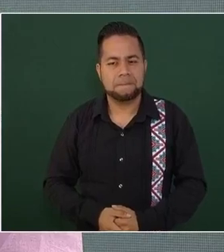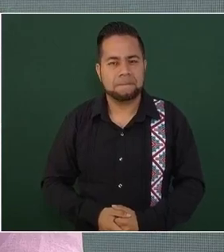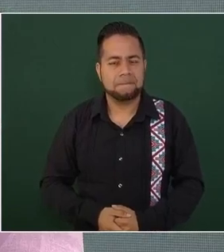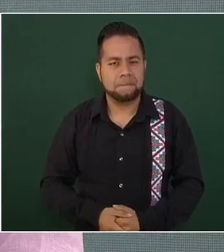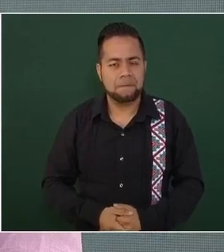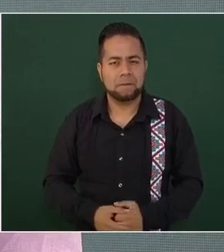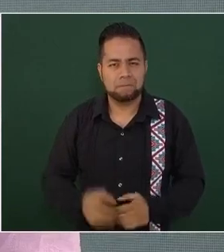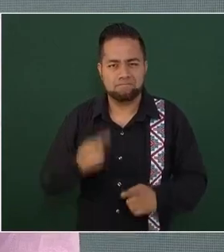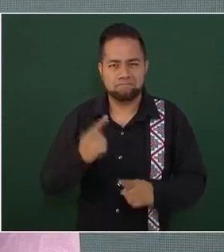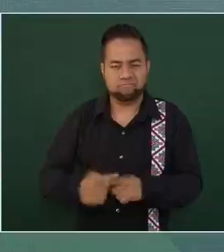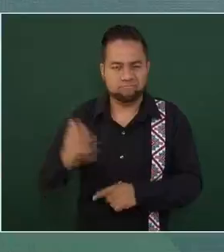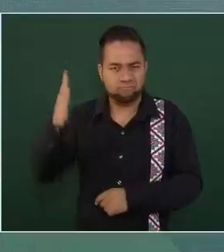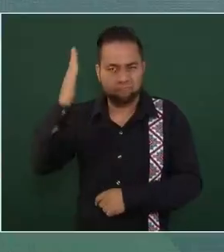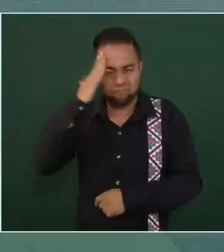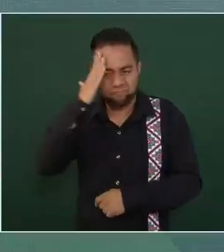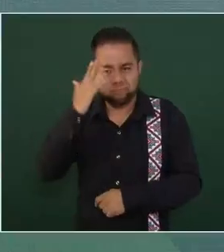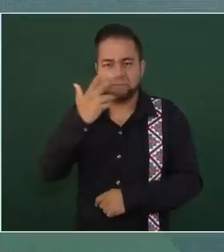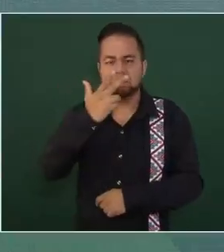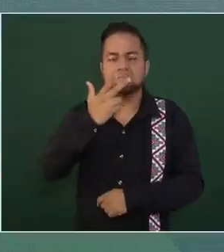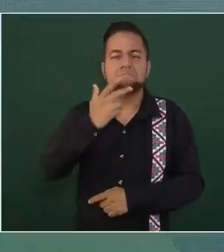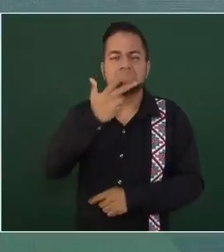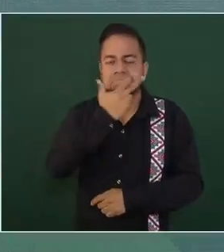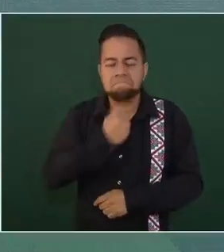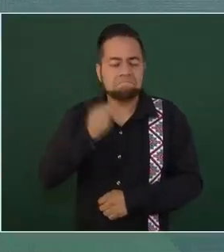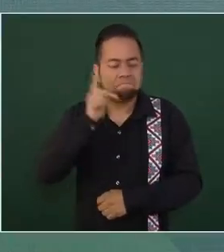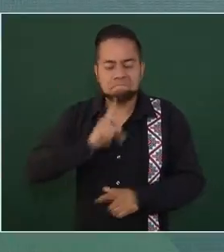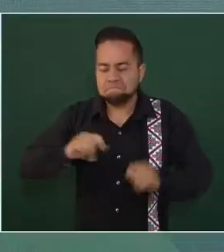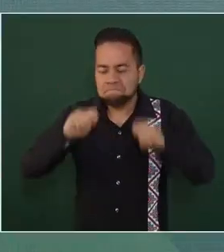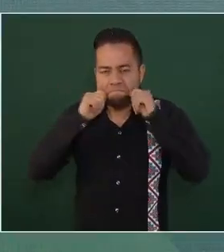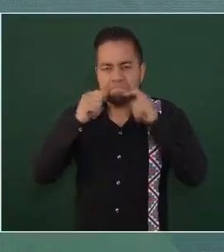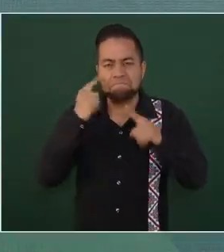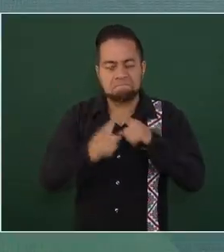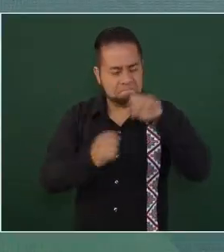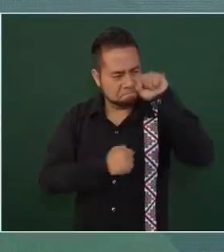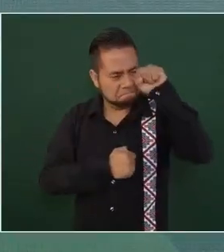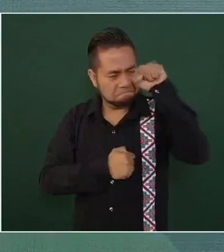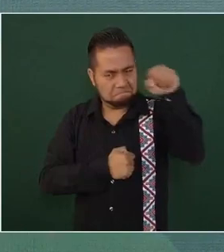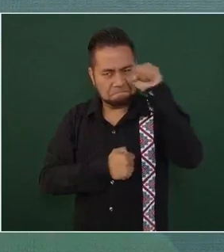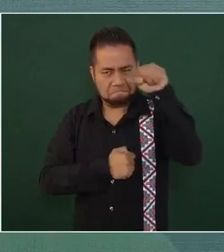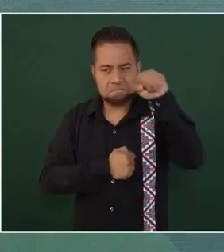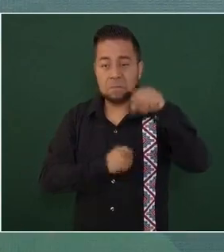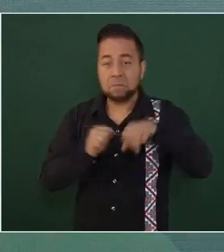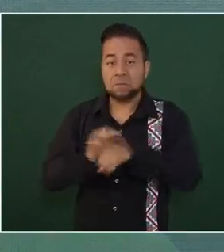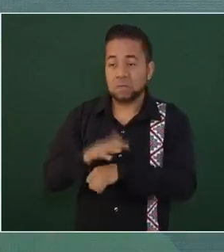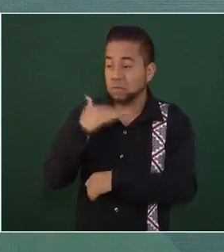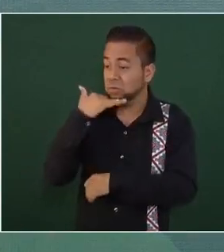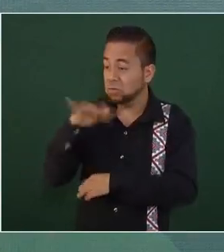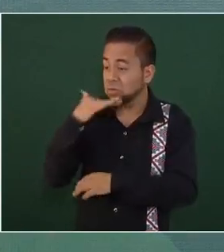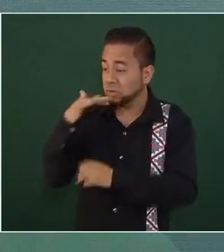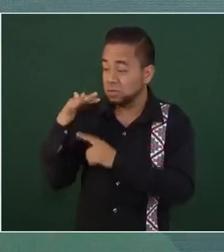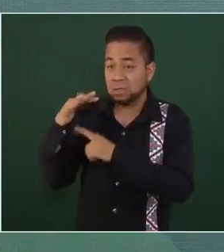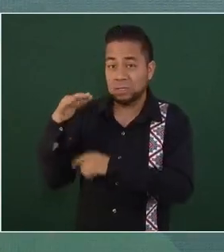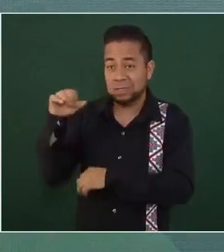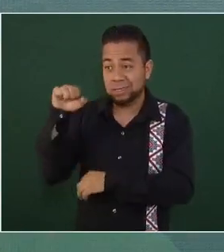dirigente mujer o hombre de izquierda porque el corrupto no es de izquierda